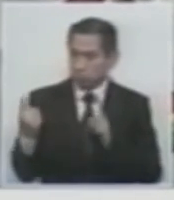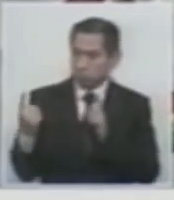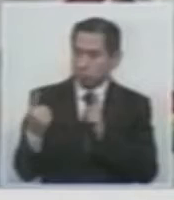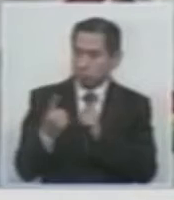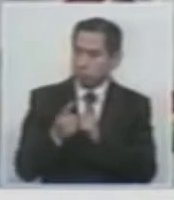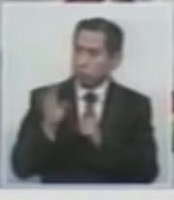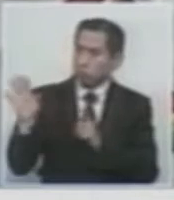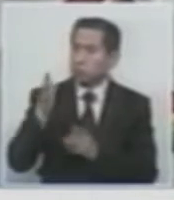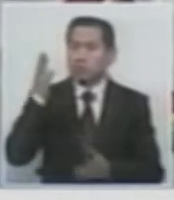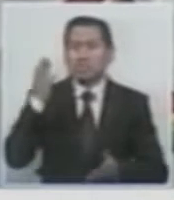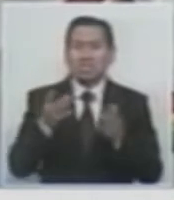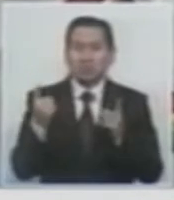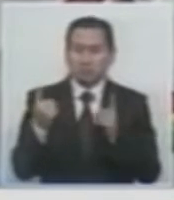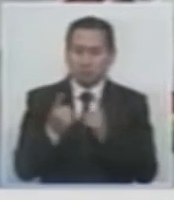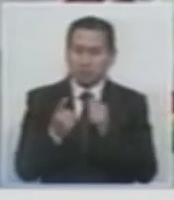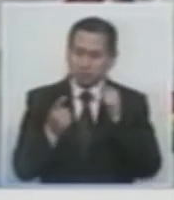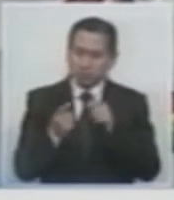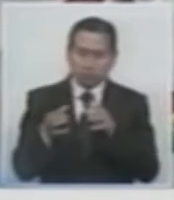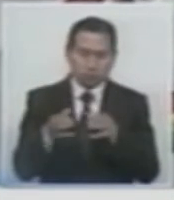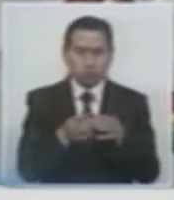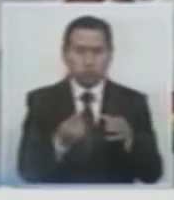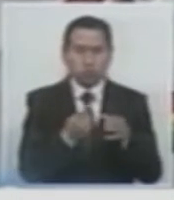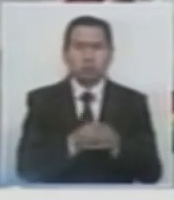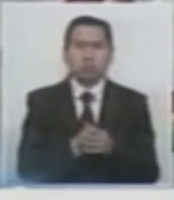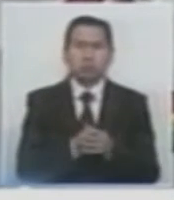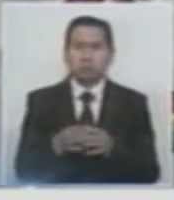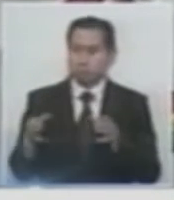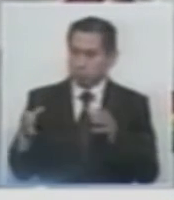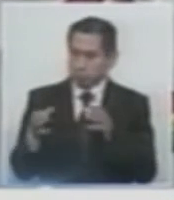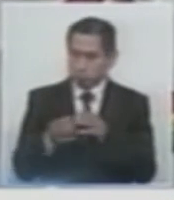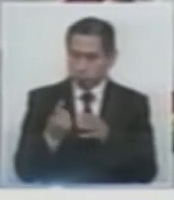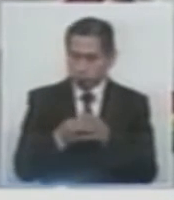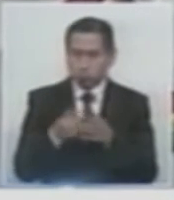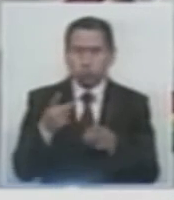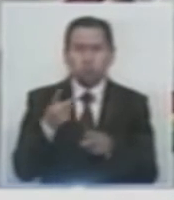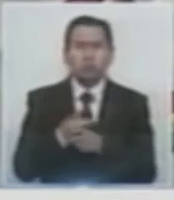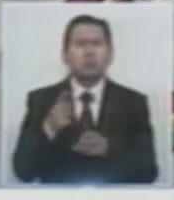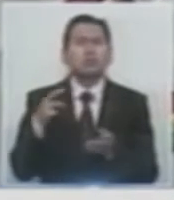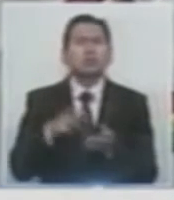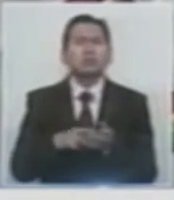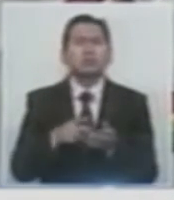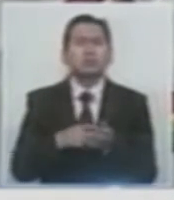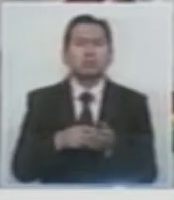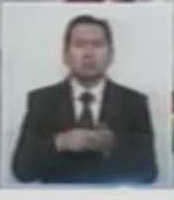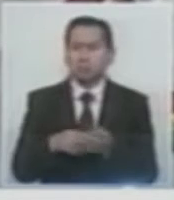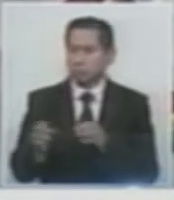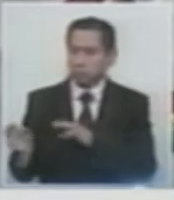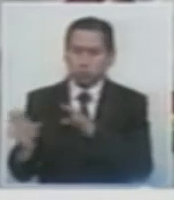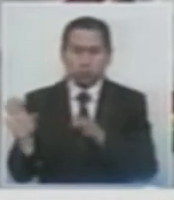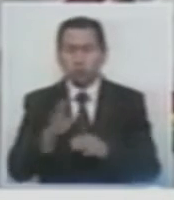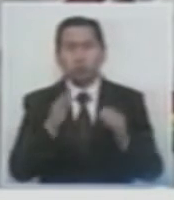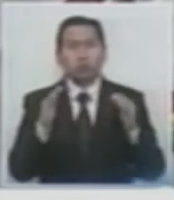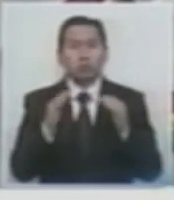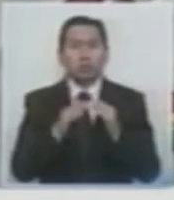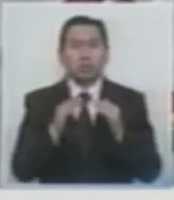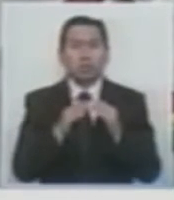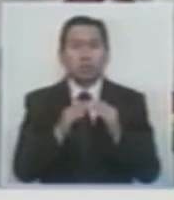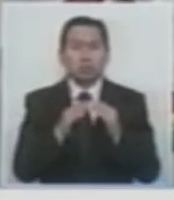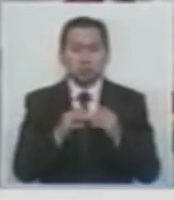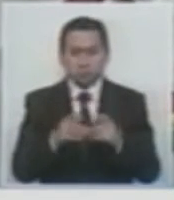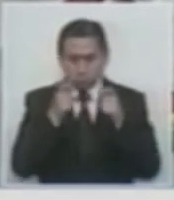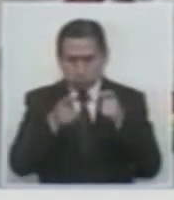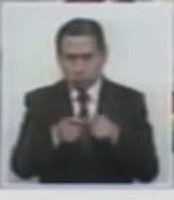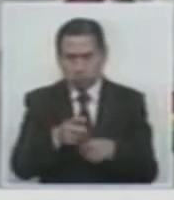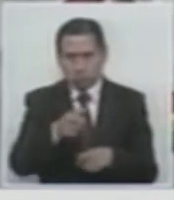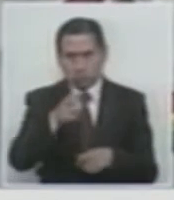eventuales casos positivos el aislamiento preventivo implicará el traslado a su domicilio y el monitoreo